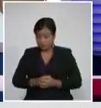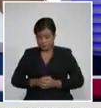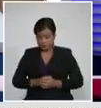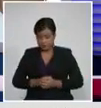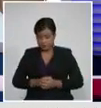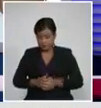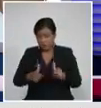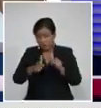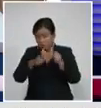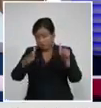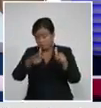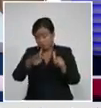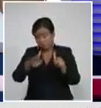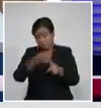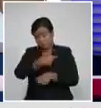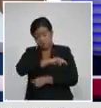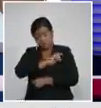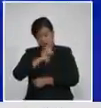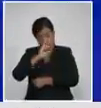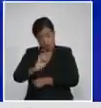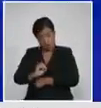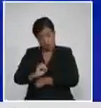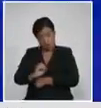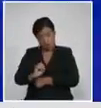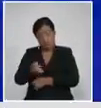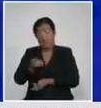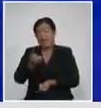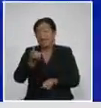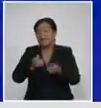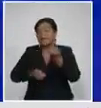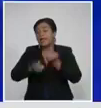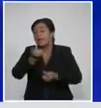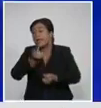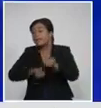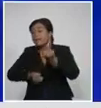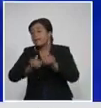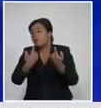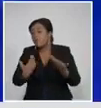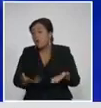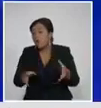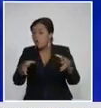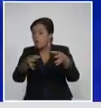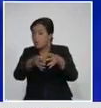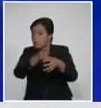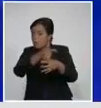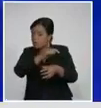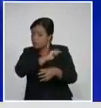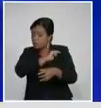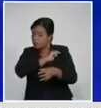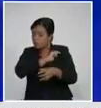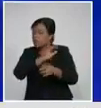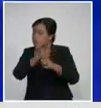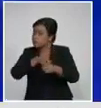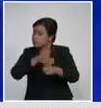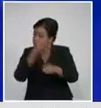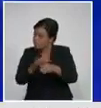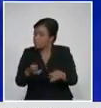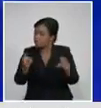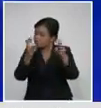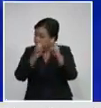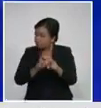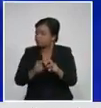la población. ¿Qué alternativas, pregunta, existirá para este grupo poblacional? En los estudios no de fase 3, en